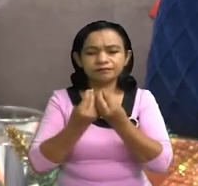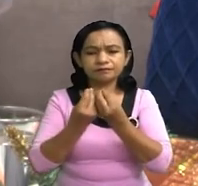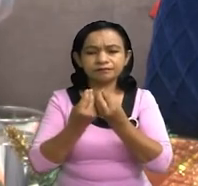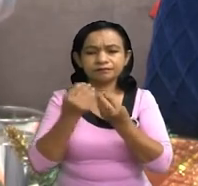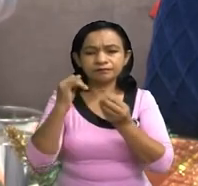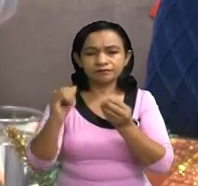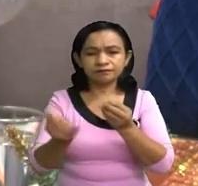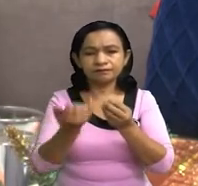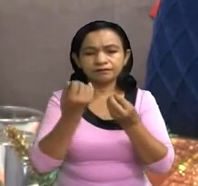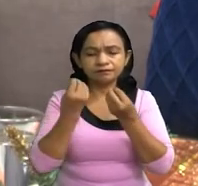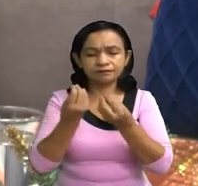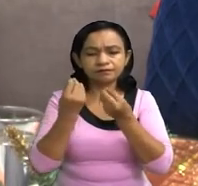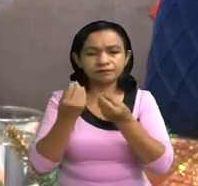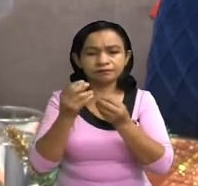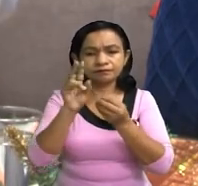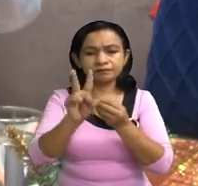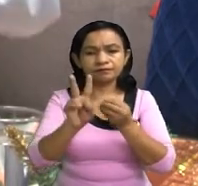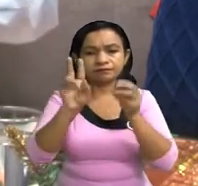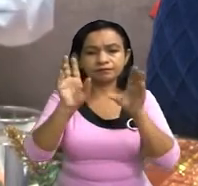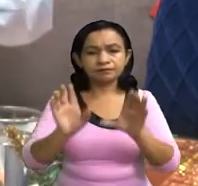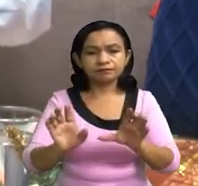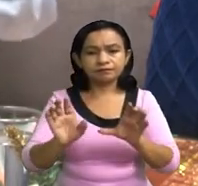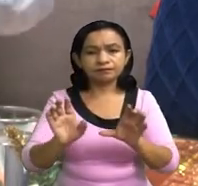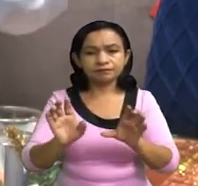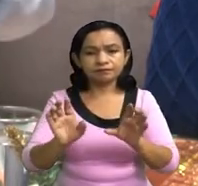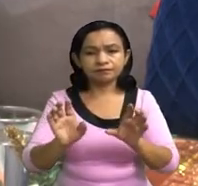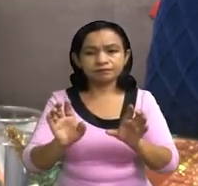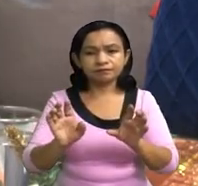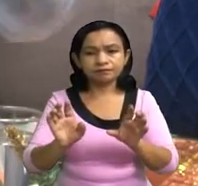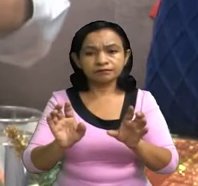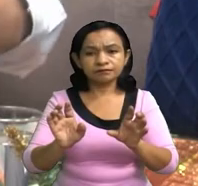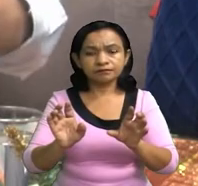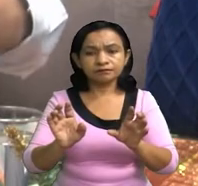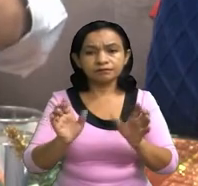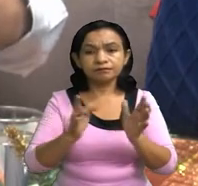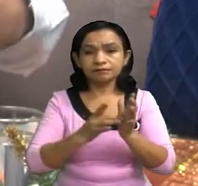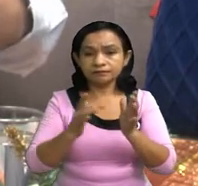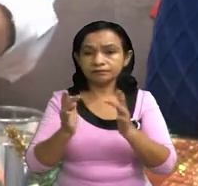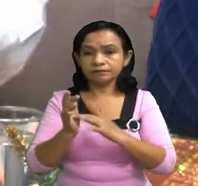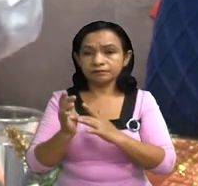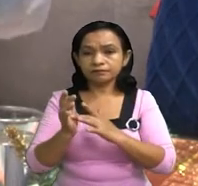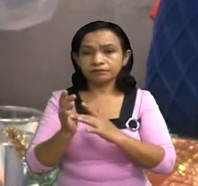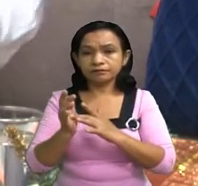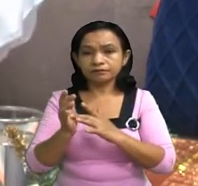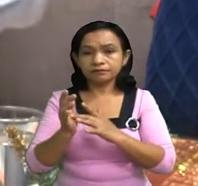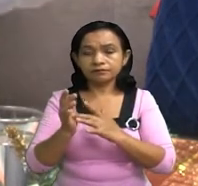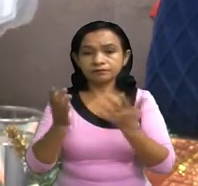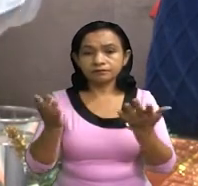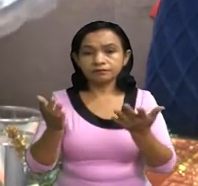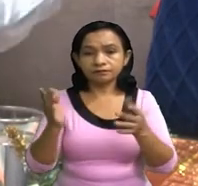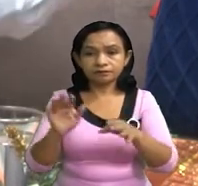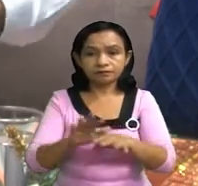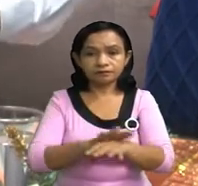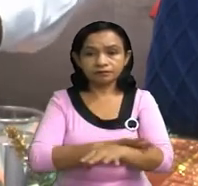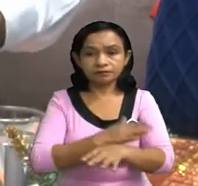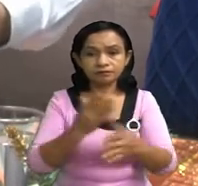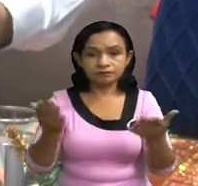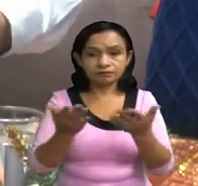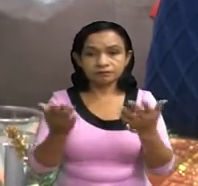día jueves a las 2 de la tarde, y como cristianos, y todavía nos sentimos,